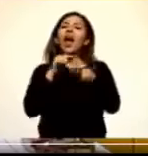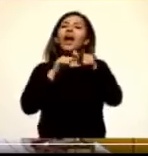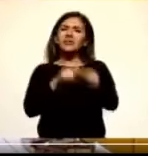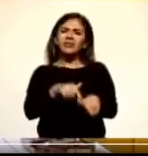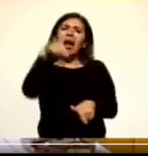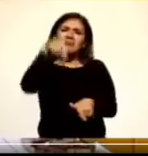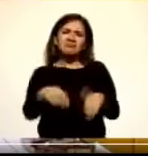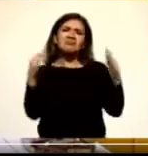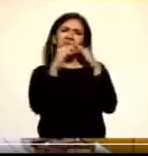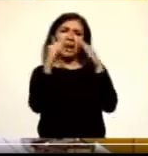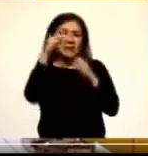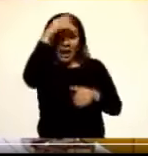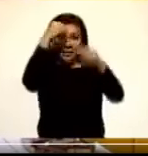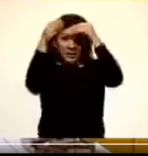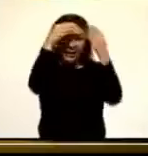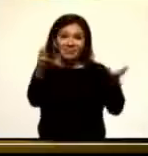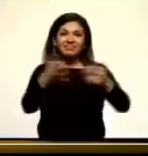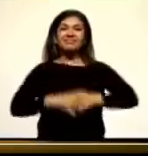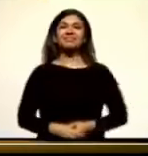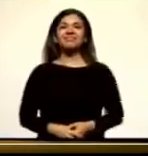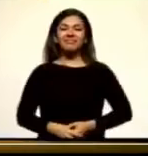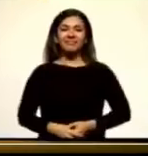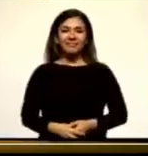seguiremos aquí, aprendiendo en casa.